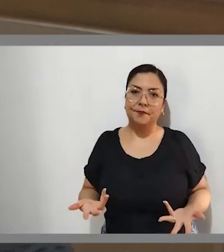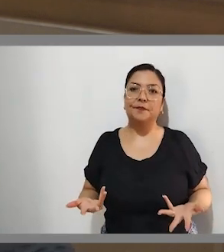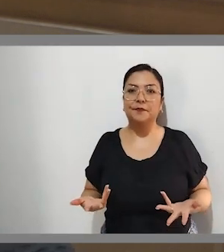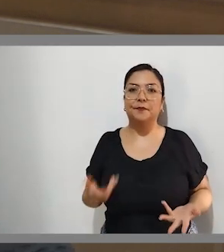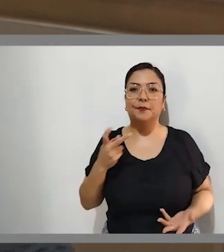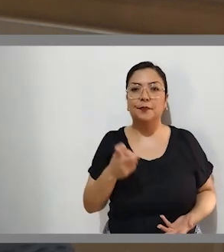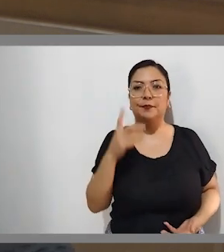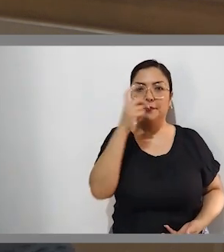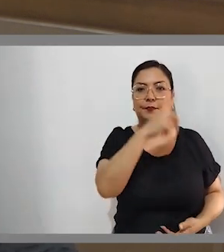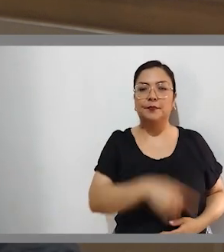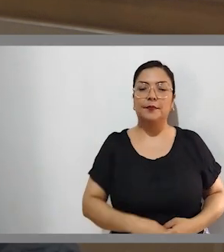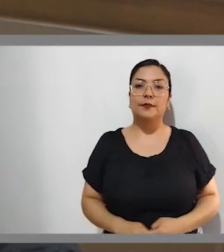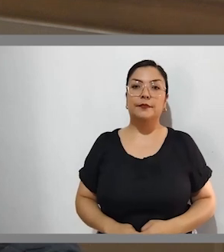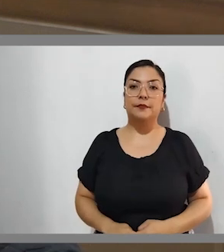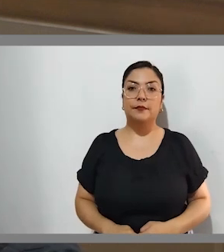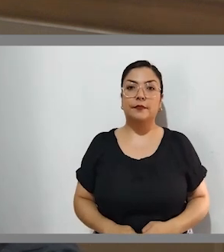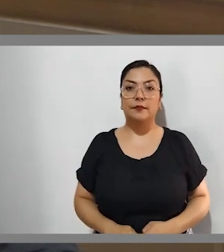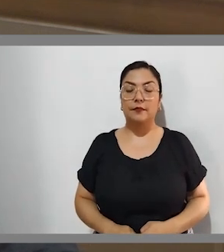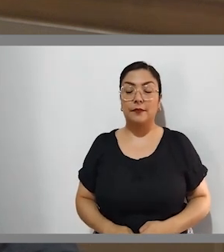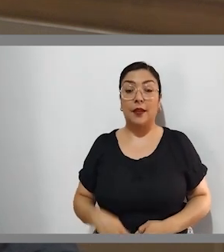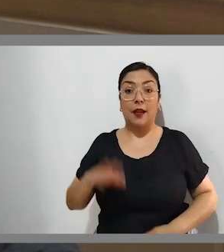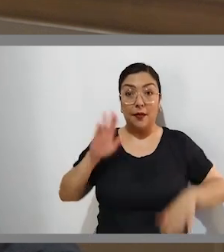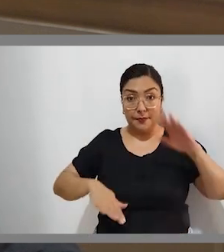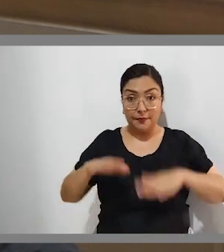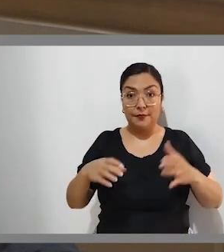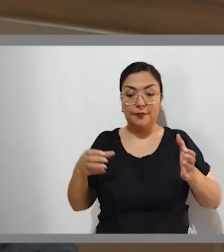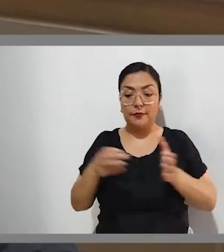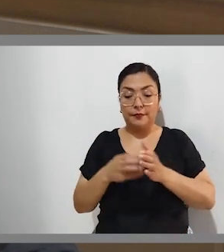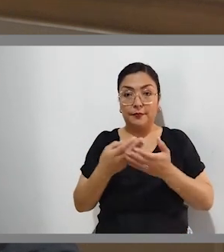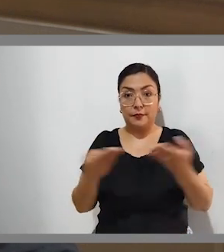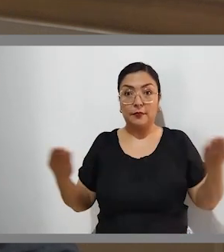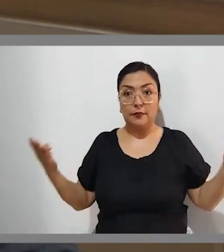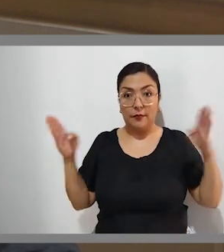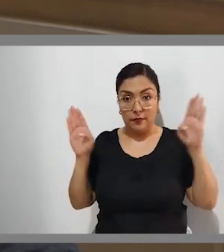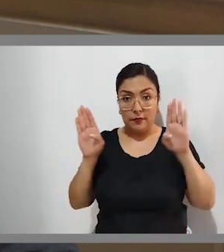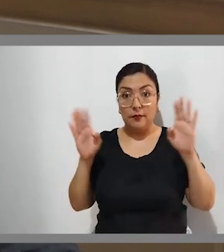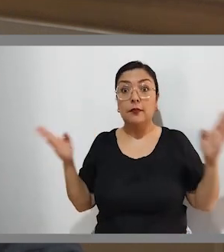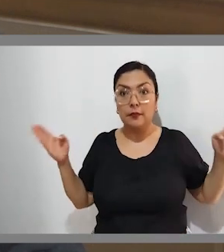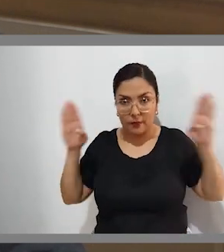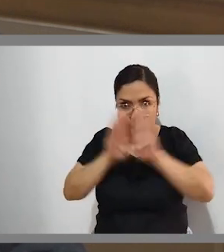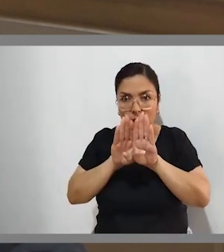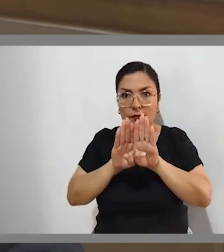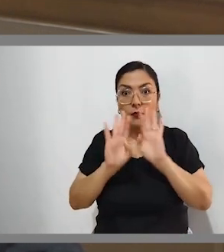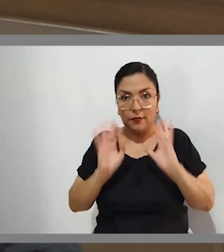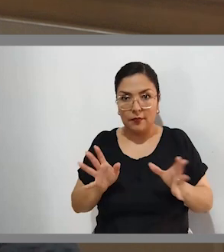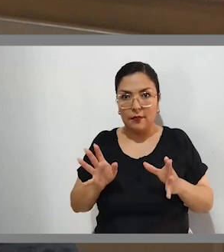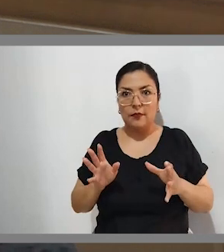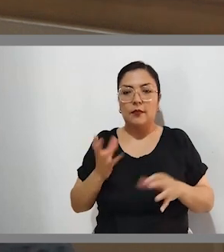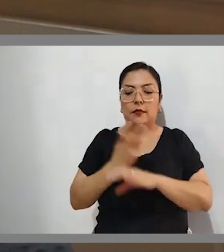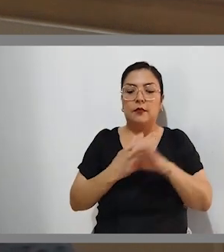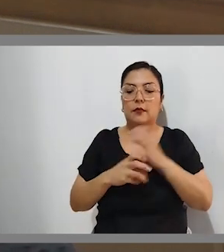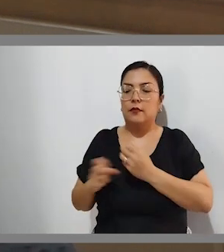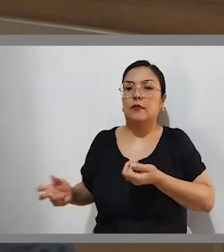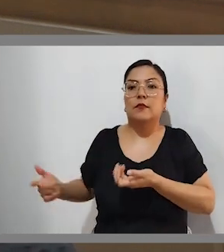presentan, sobre todo al momento del cierre de casillas y la recolección de los paquetes o la remisión de los mismos a los